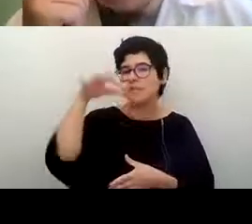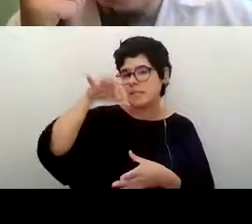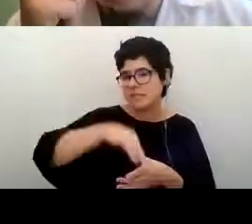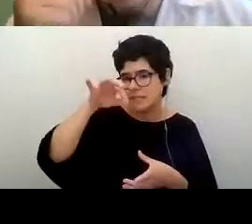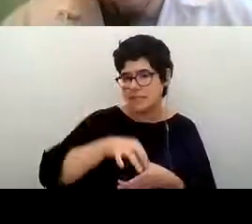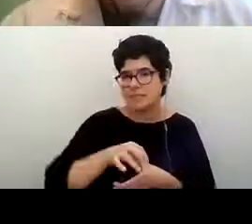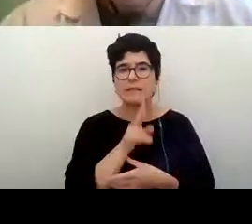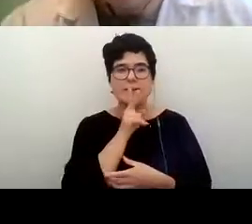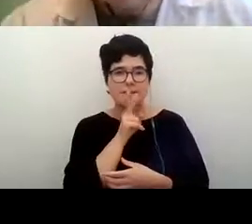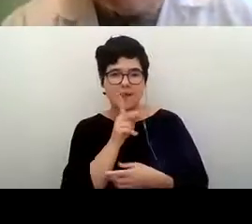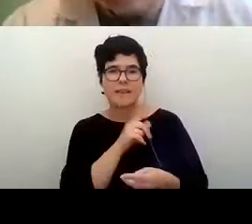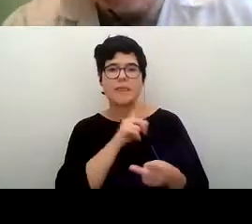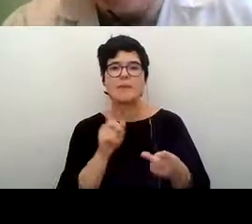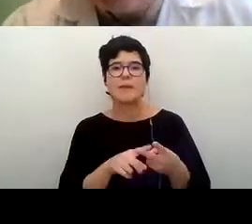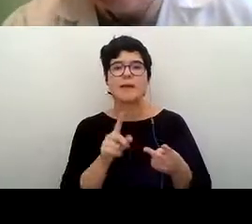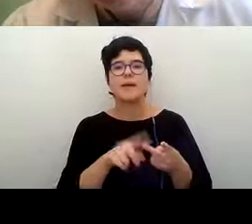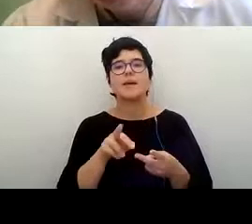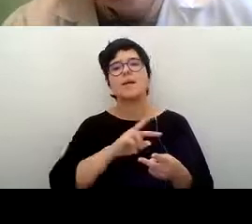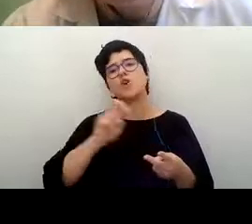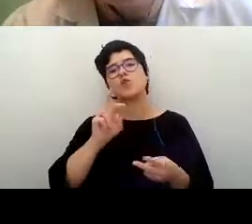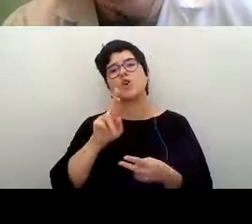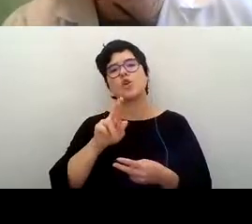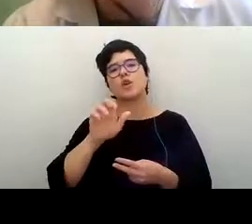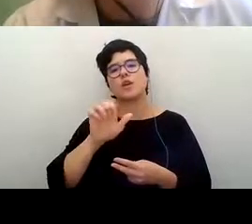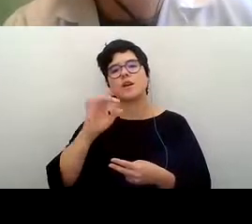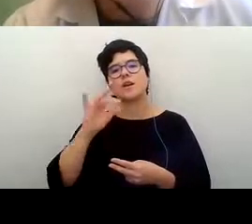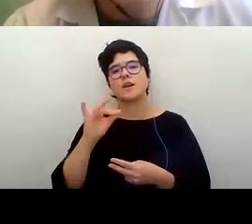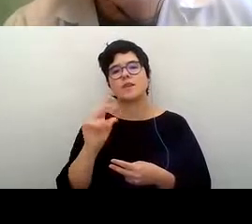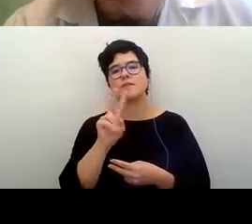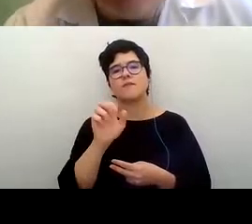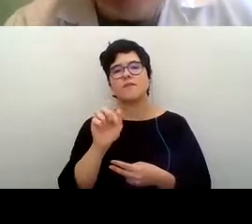del té verde y el resveratrol de la uva.